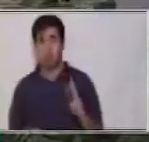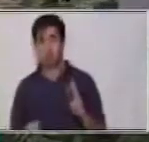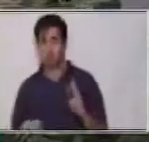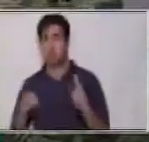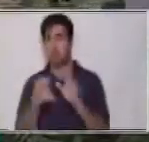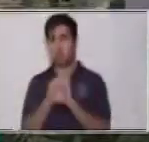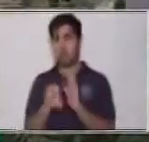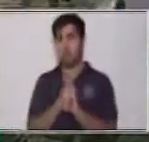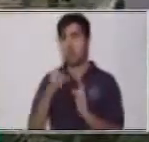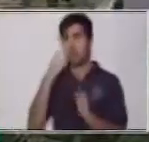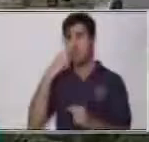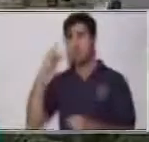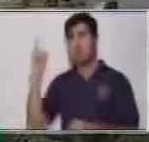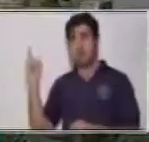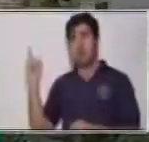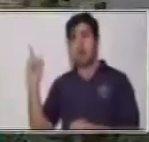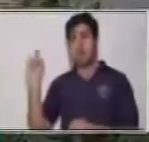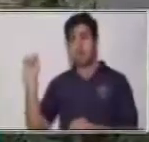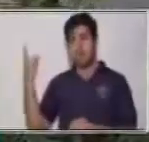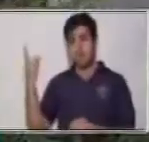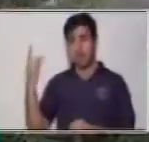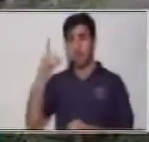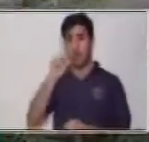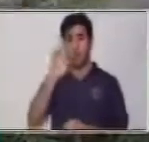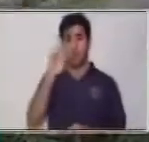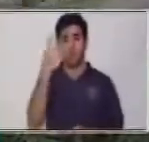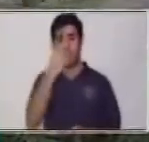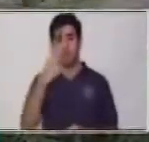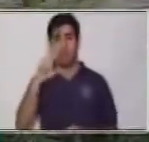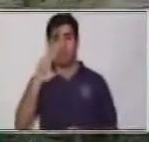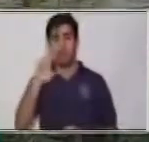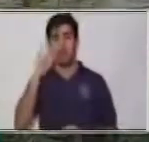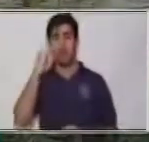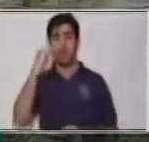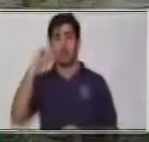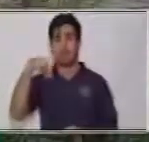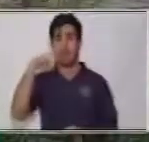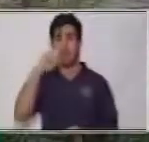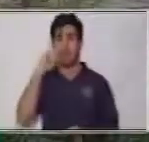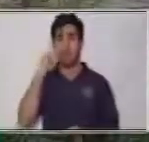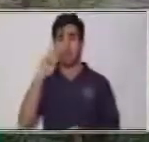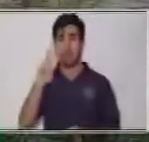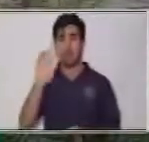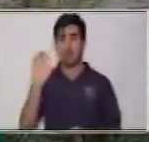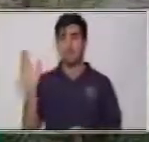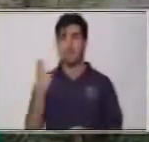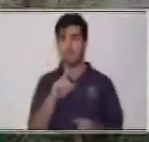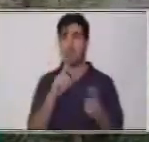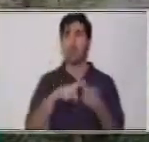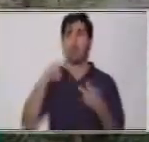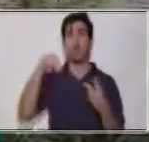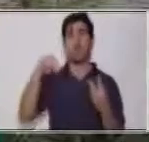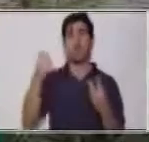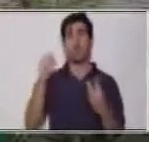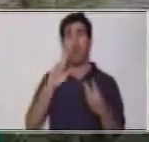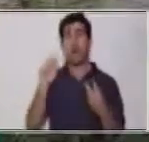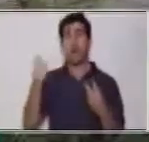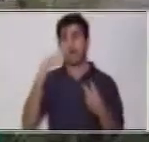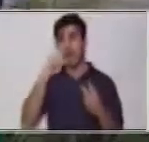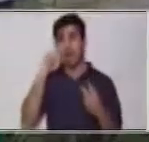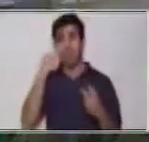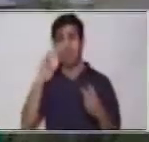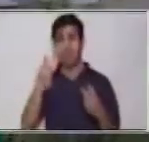descriptivos, los textos narrativos, los textos argumentativos y los textos discontinuos.